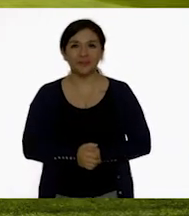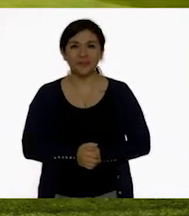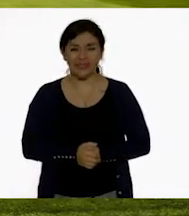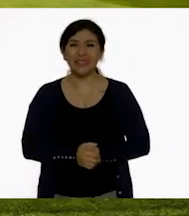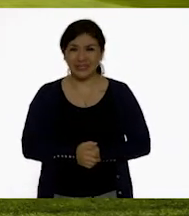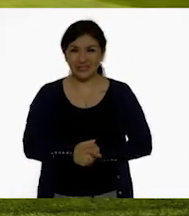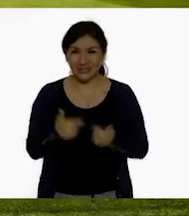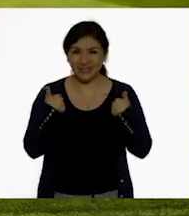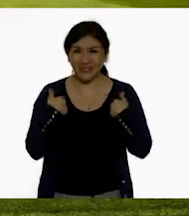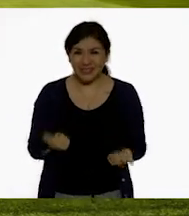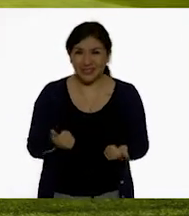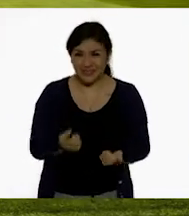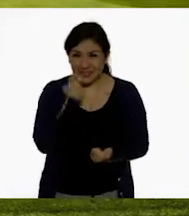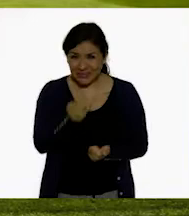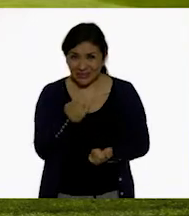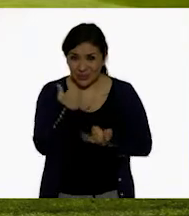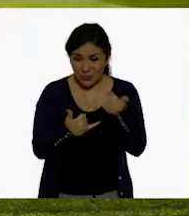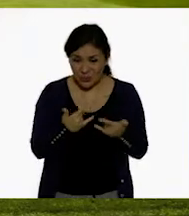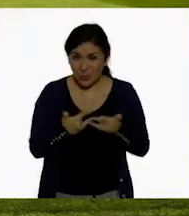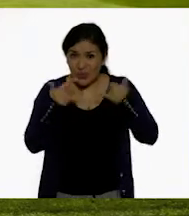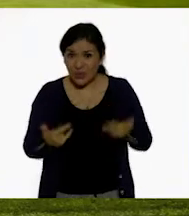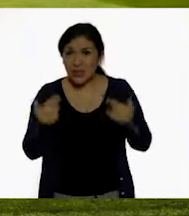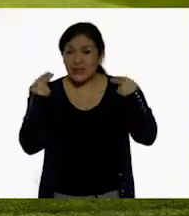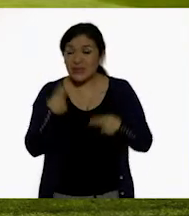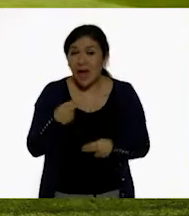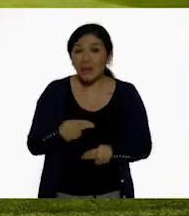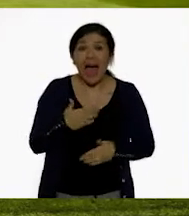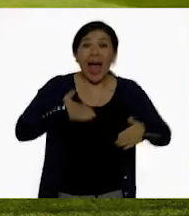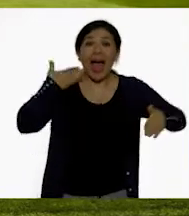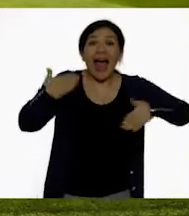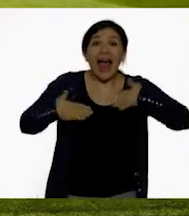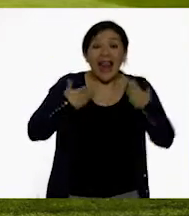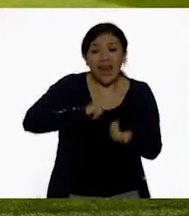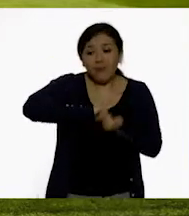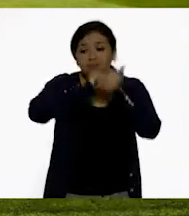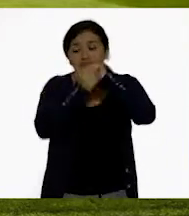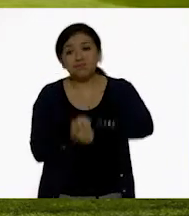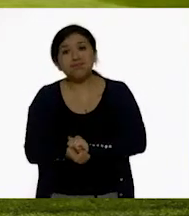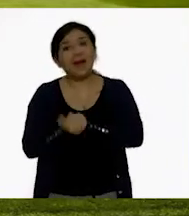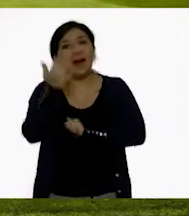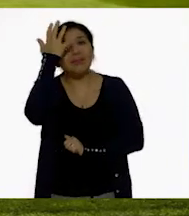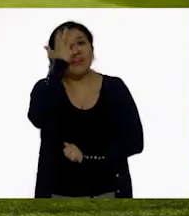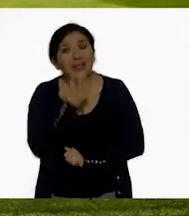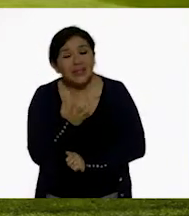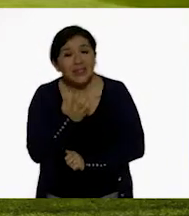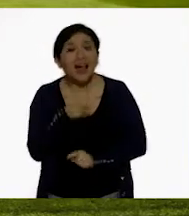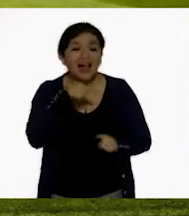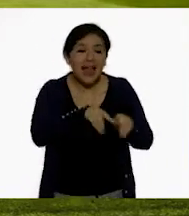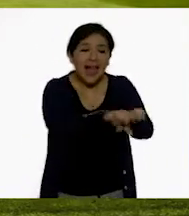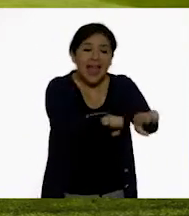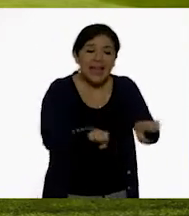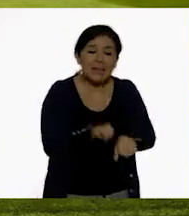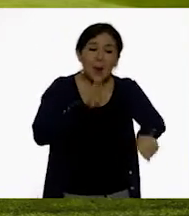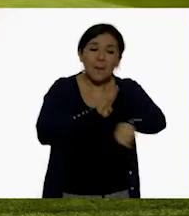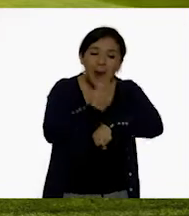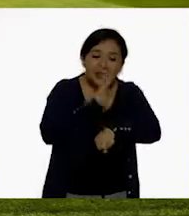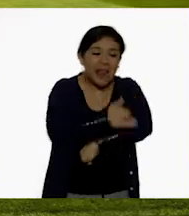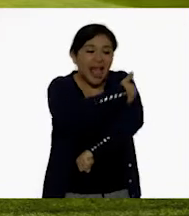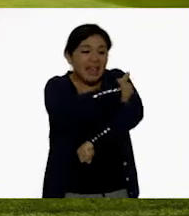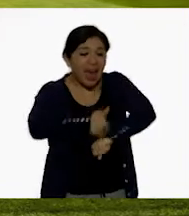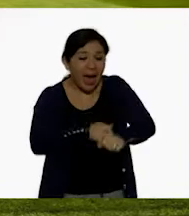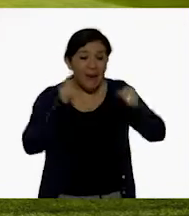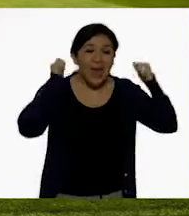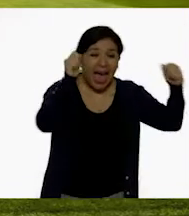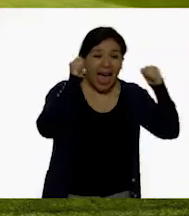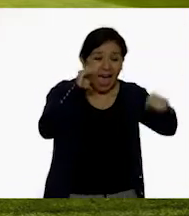¿Ya entendieron por qué este cuento se llama De la alegría a la tristeza? Alexis, sus compañeros, sus familiares y toda la